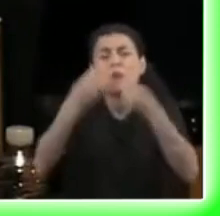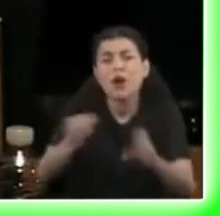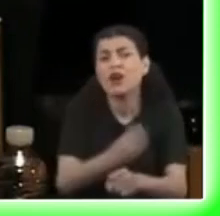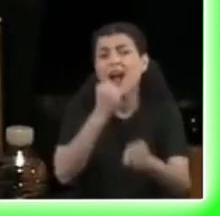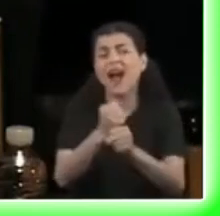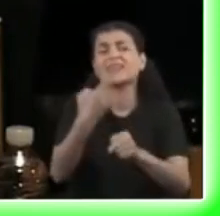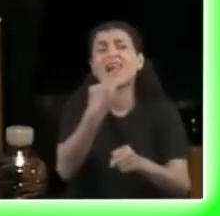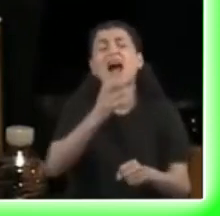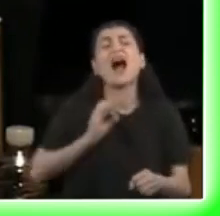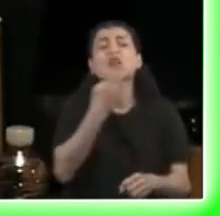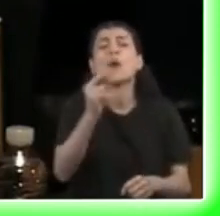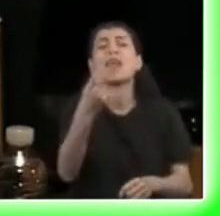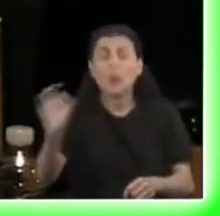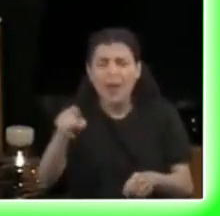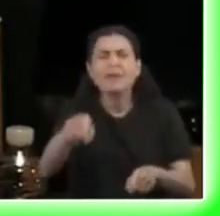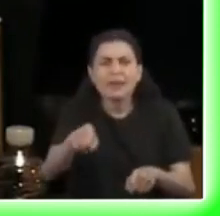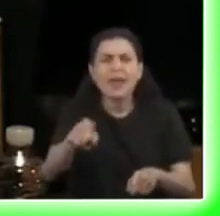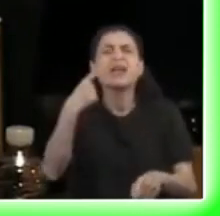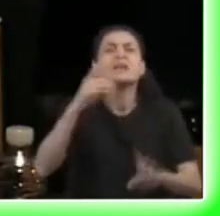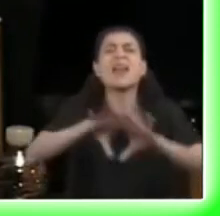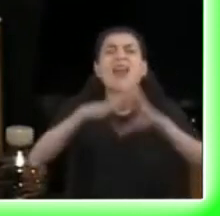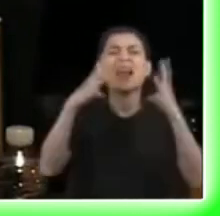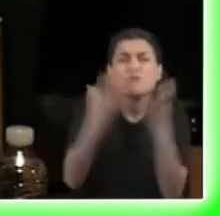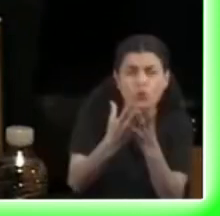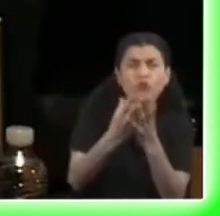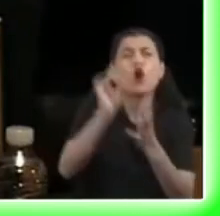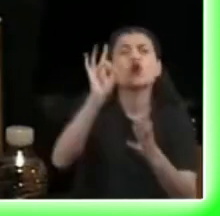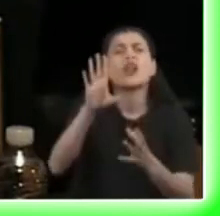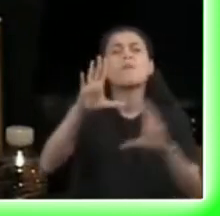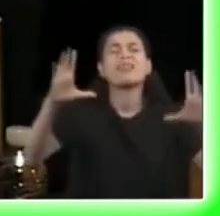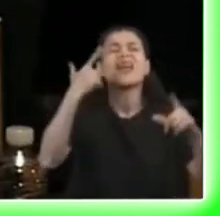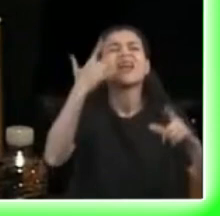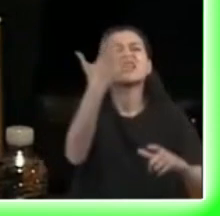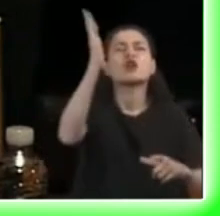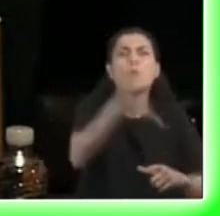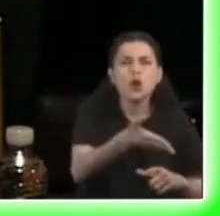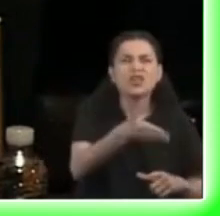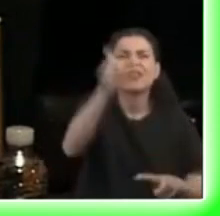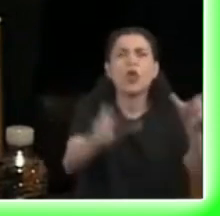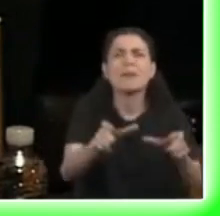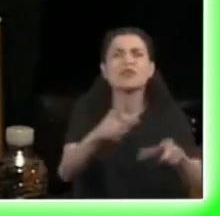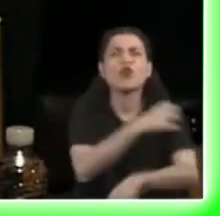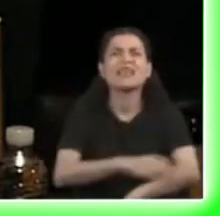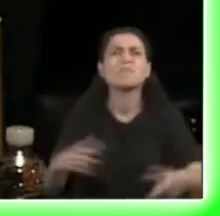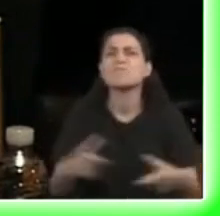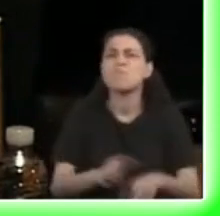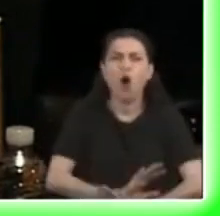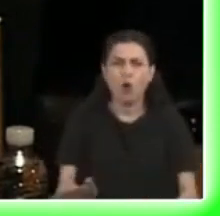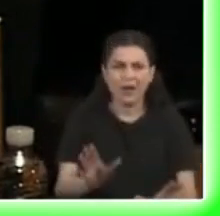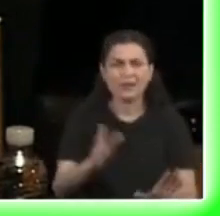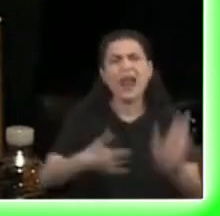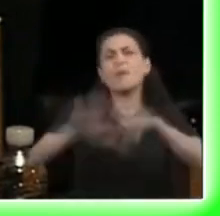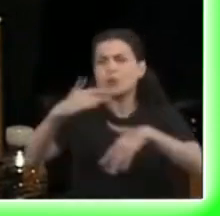2020 solo el 5% de la población global vivía bajo la pobreza extrema. Hoy una persona de clase